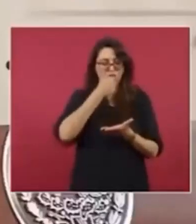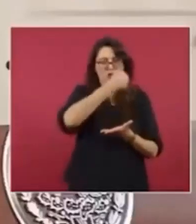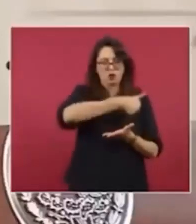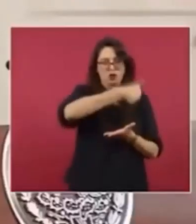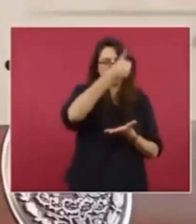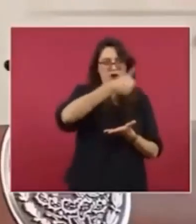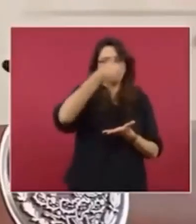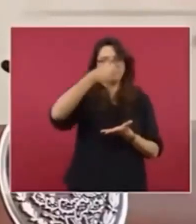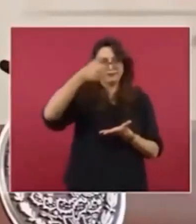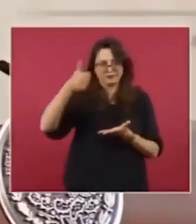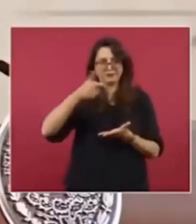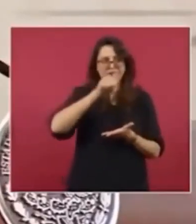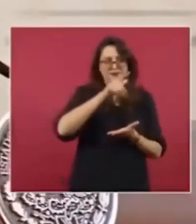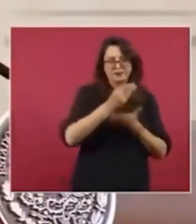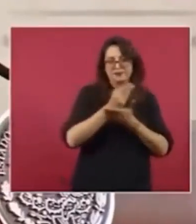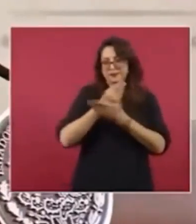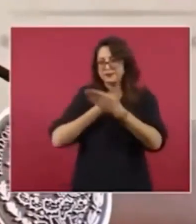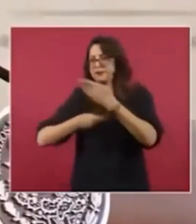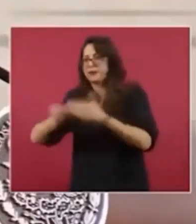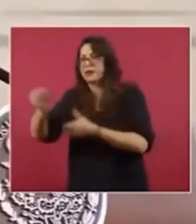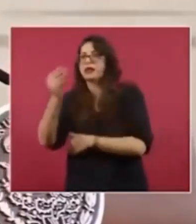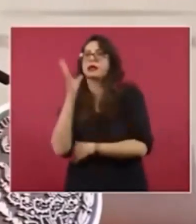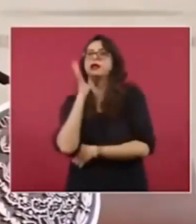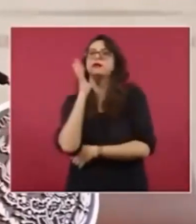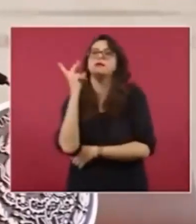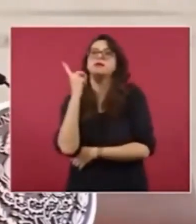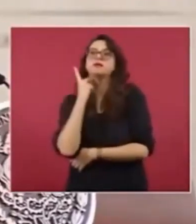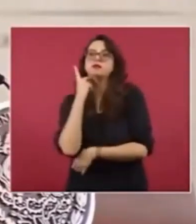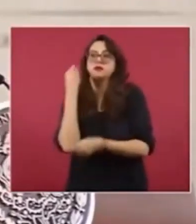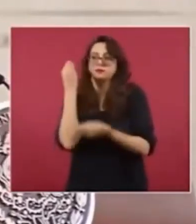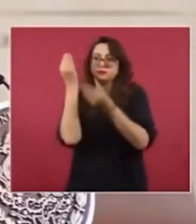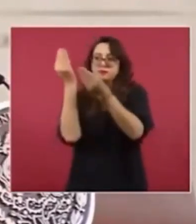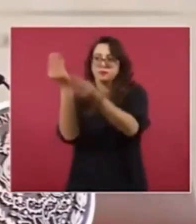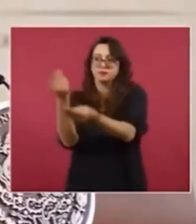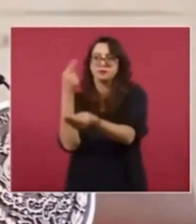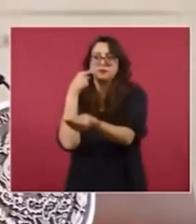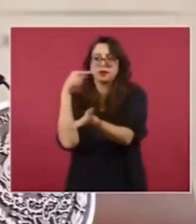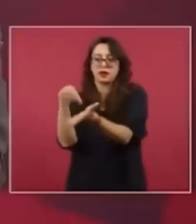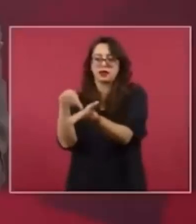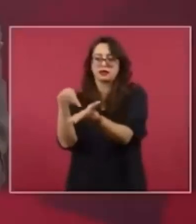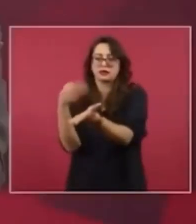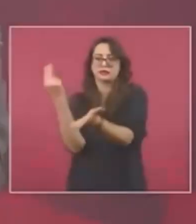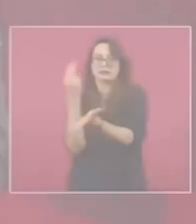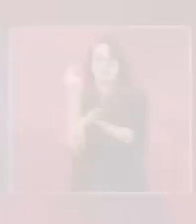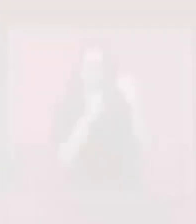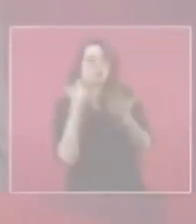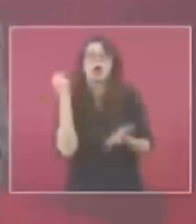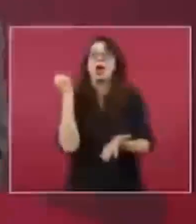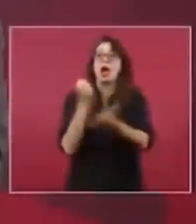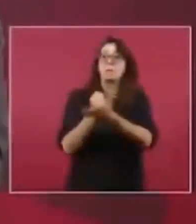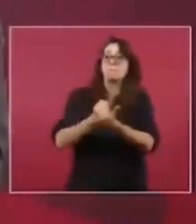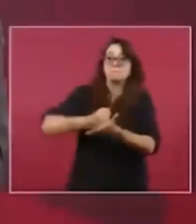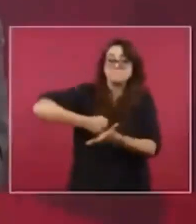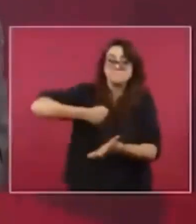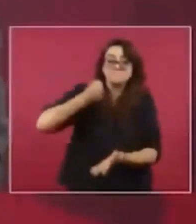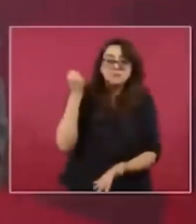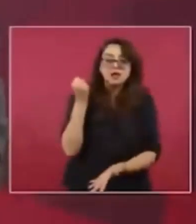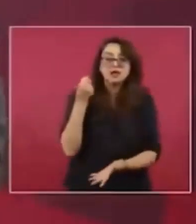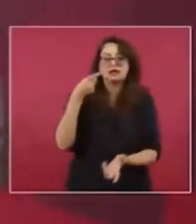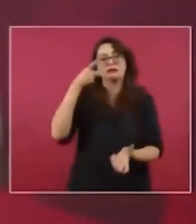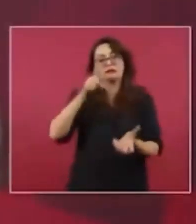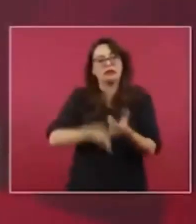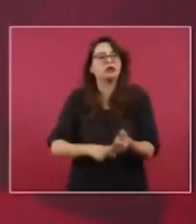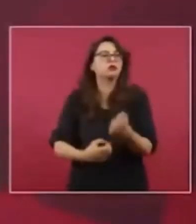la infraestructura, todo, los salarios, las prestaciones, y es